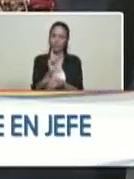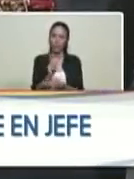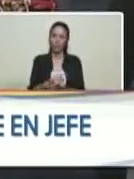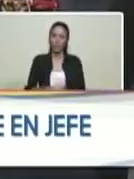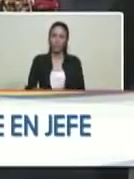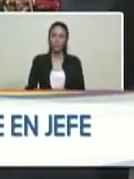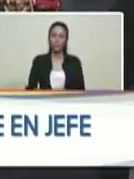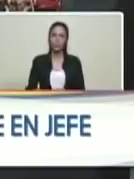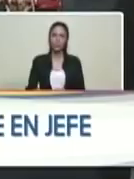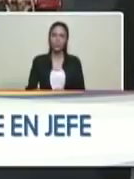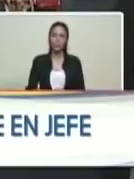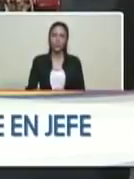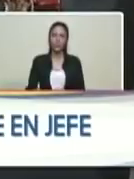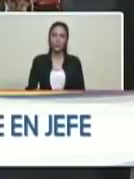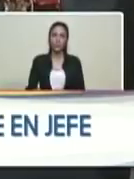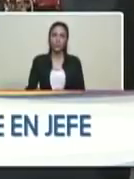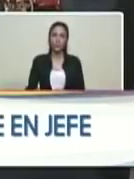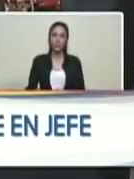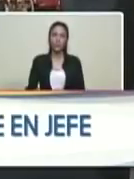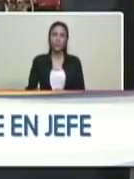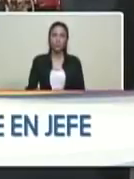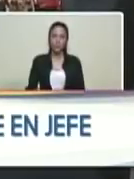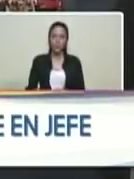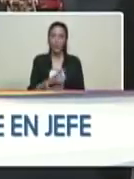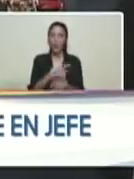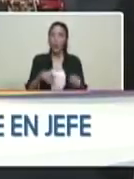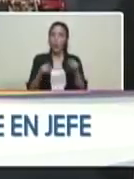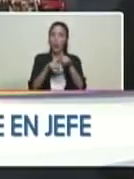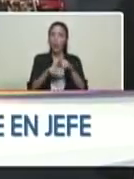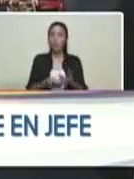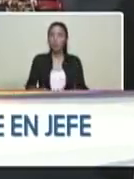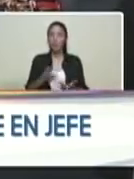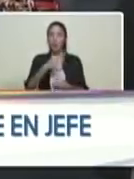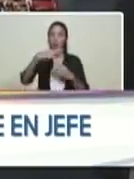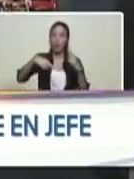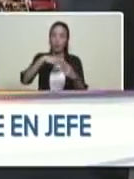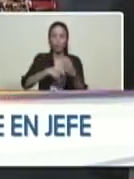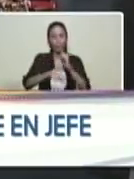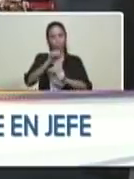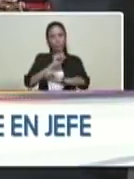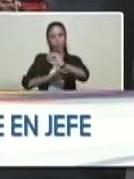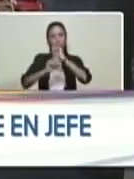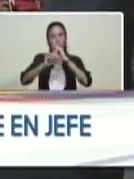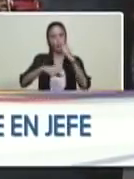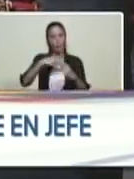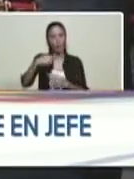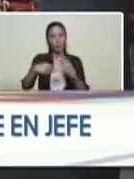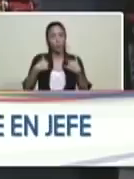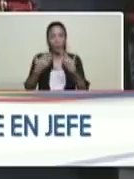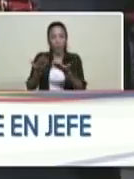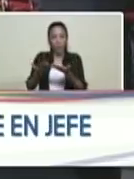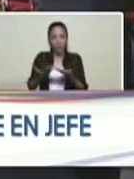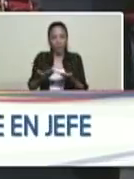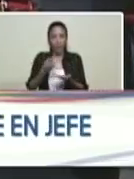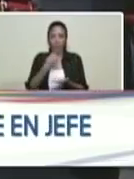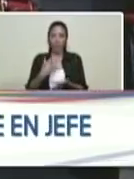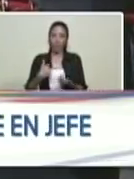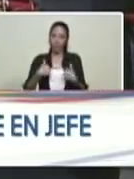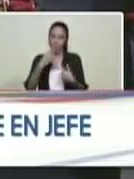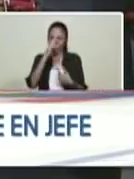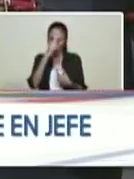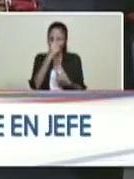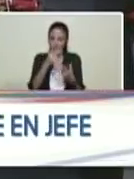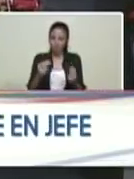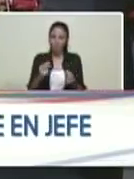causa a un pueblo al libertador a la revolución de un regalo que no dudará en